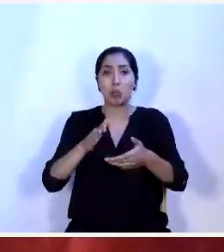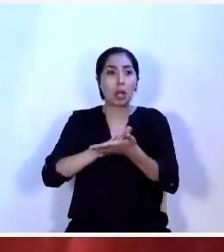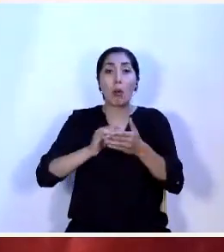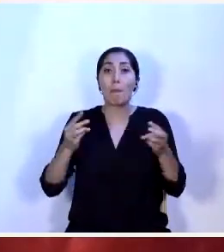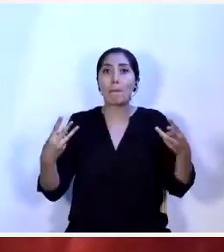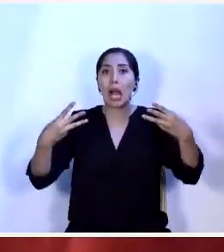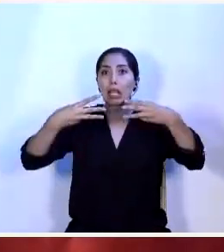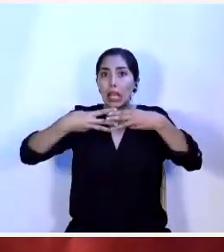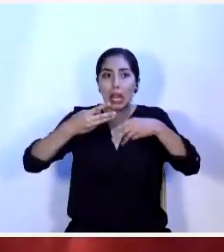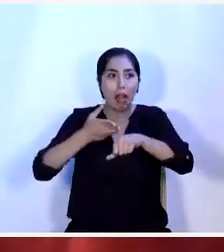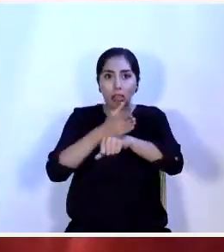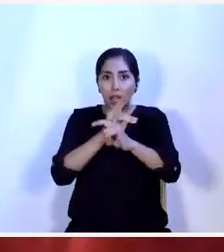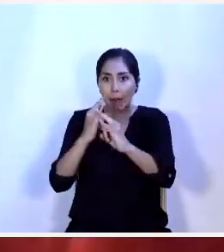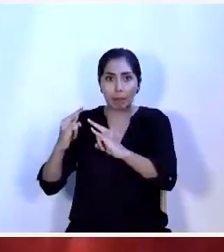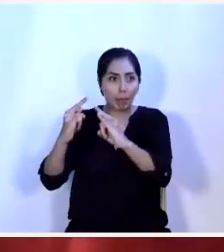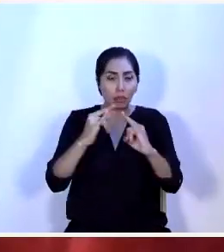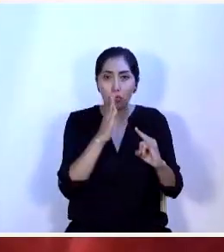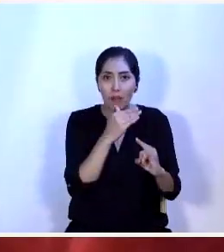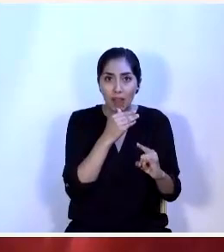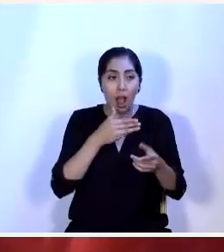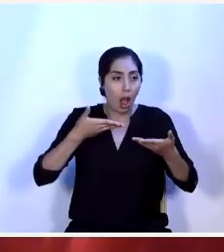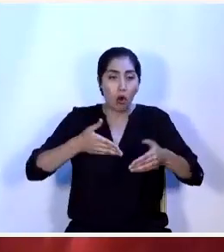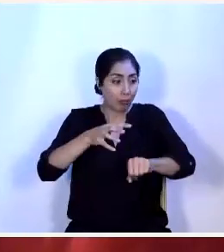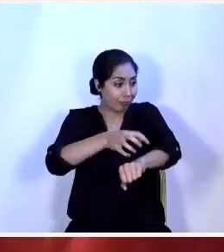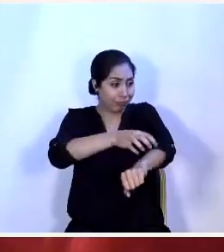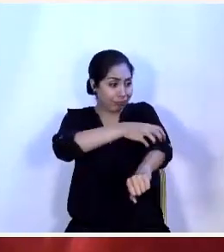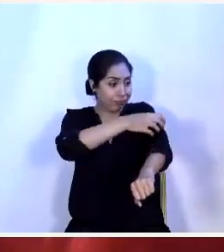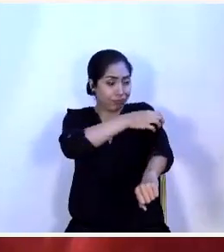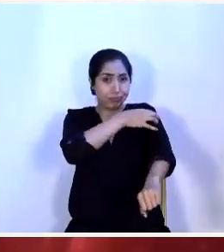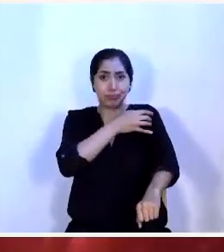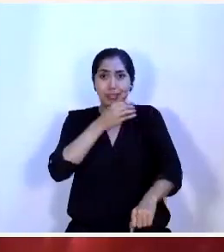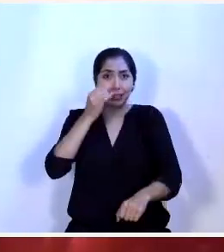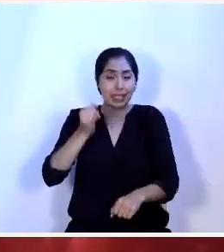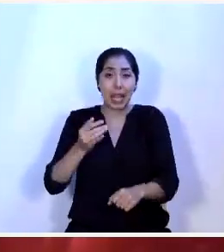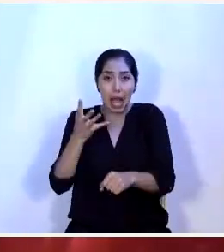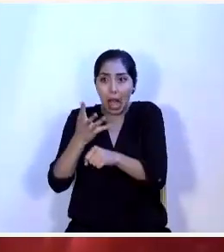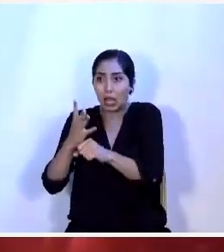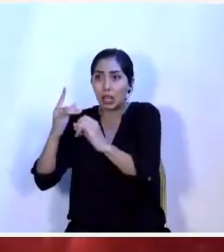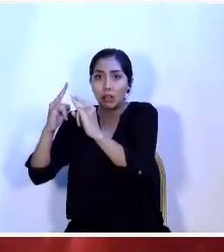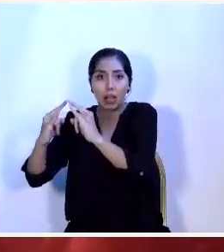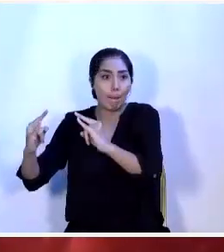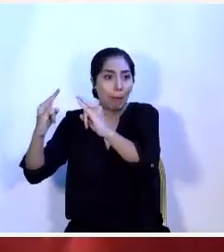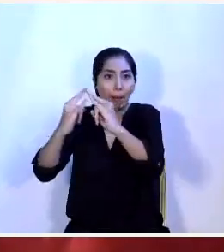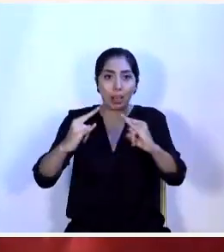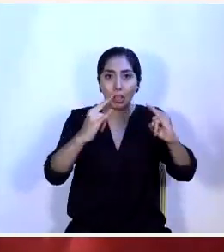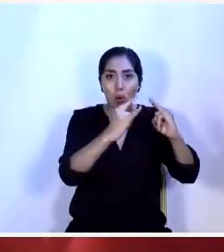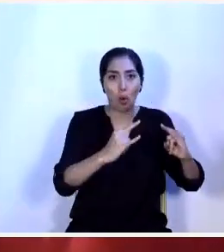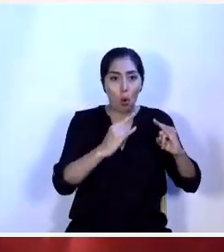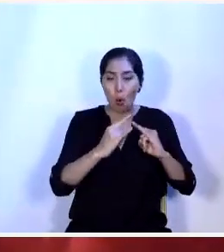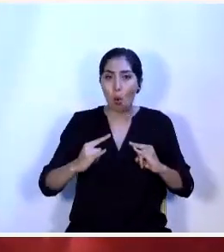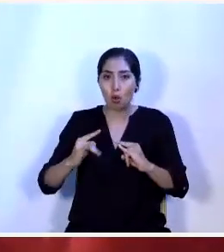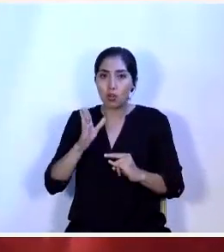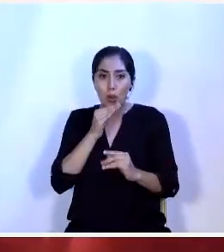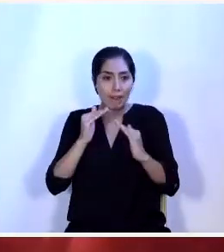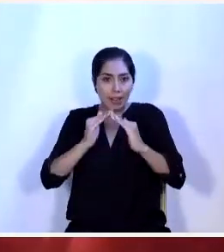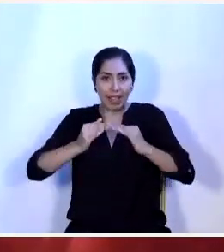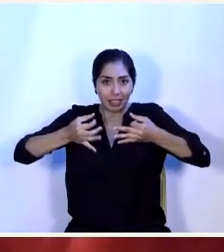Chile, y está lleno de campamentos de gente que no tiene una vivienda digna.